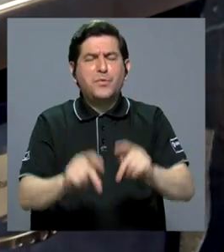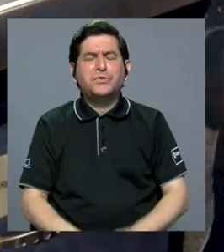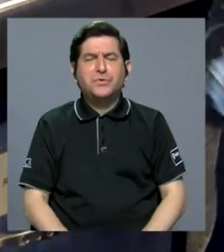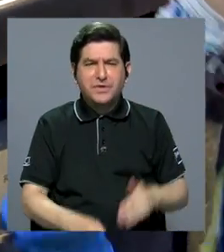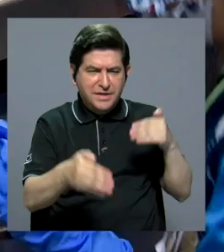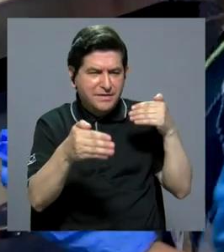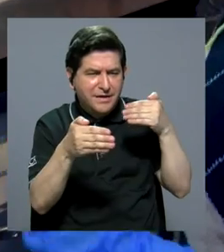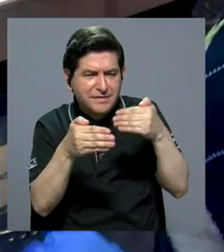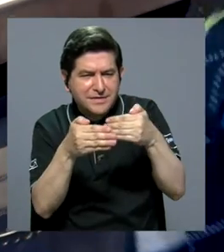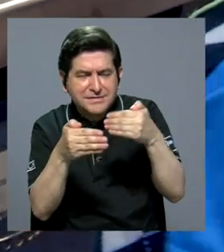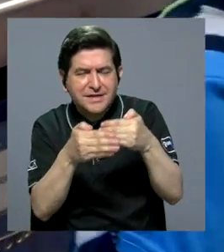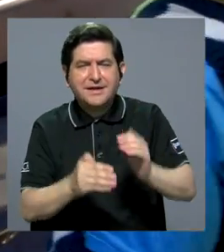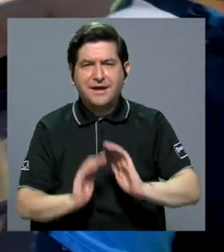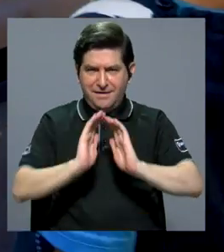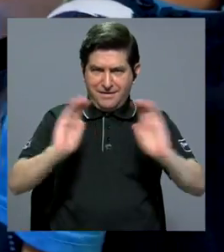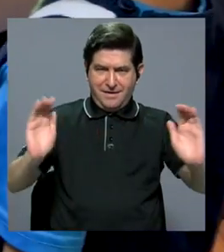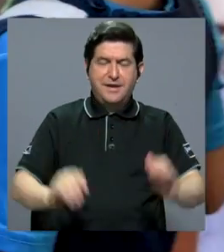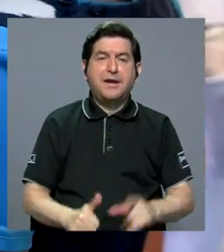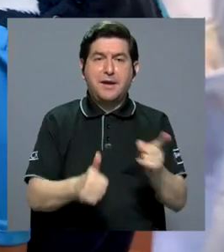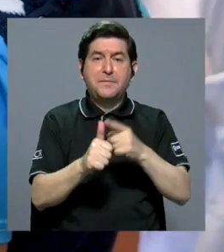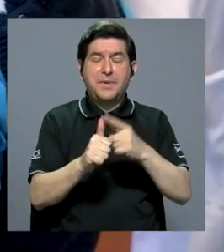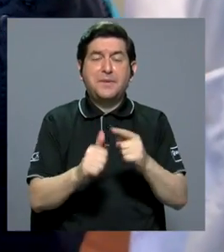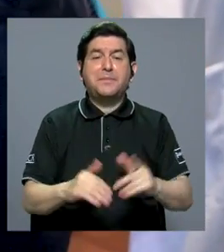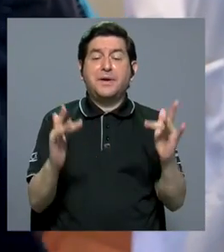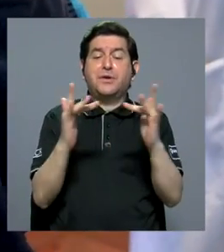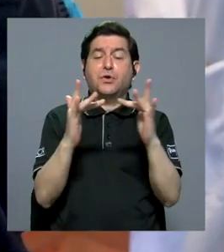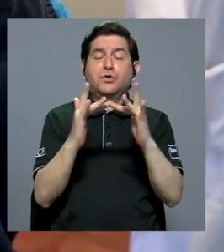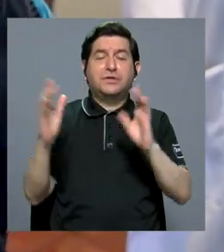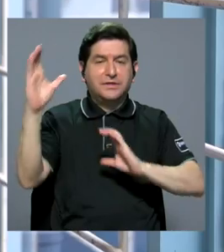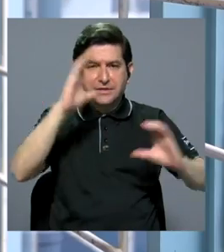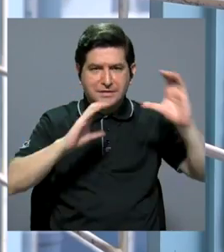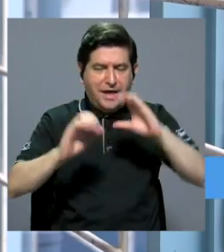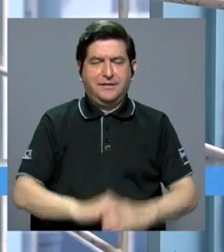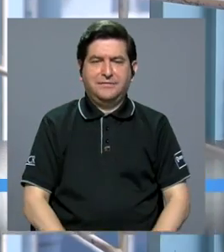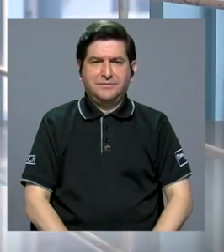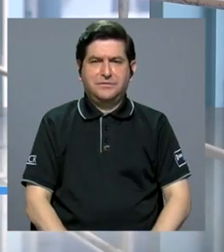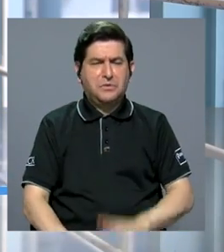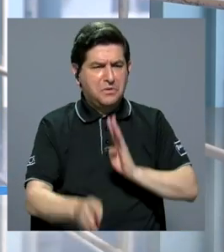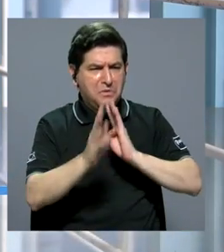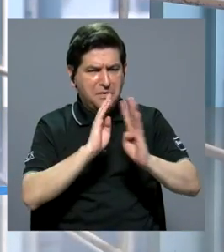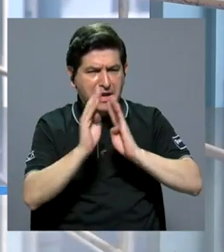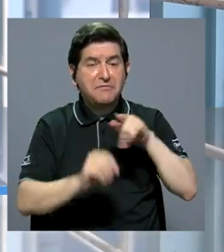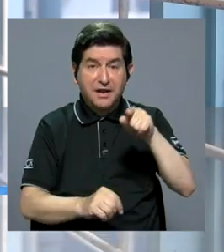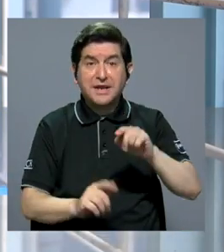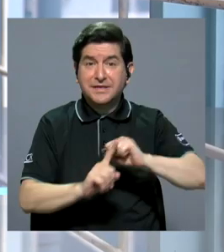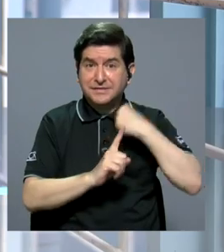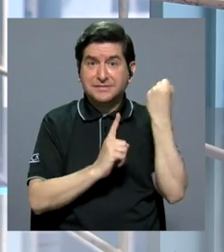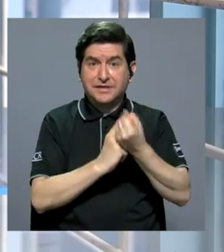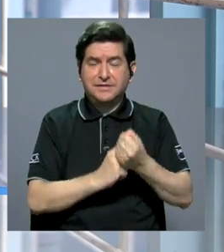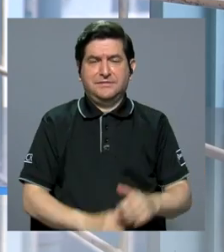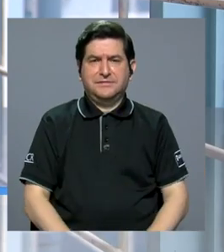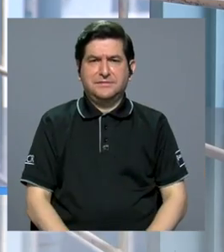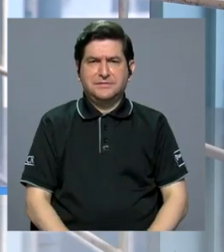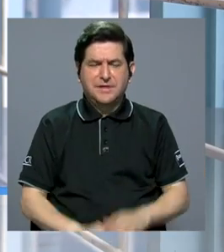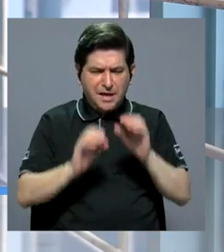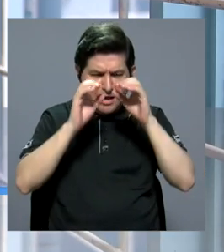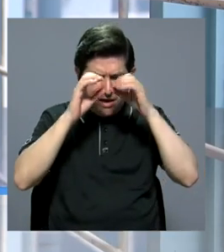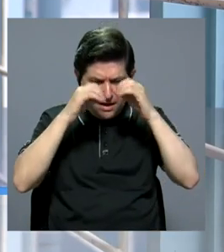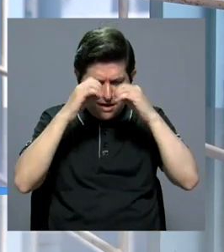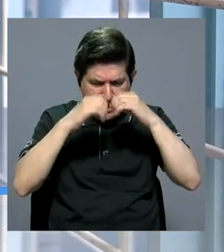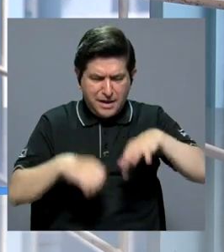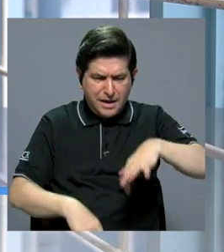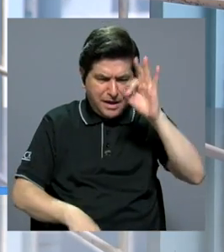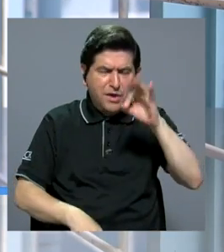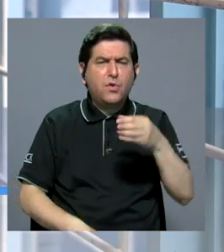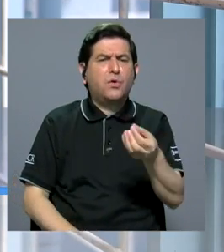para acercarnos a los niños, que tuvieran su primer encuentro con la ciencia. Y en realidad les hablamos un poquito de eso, cuáles microorganismos